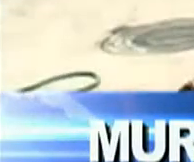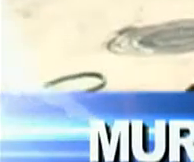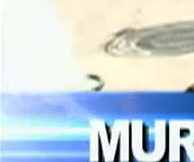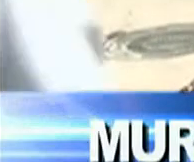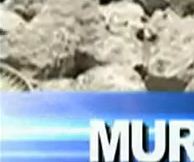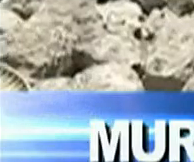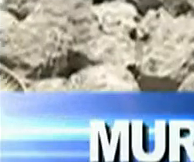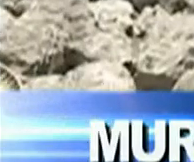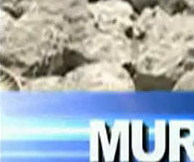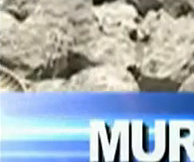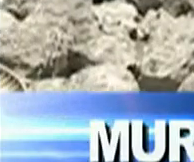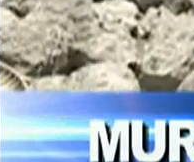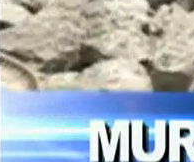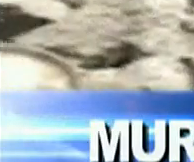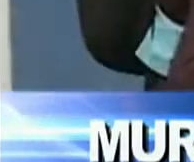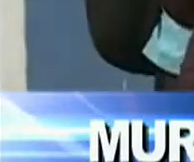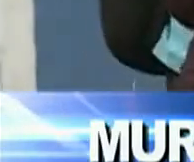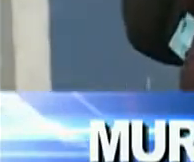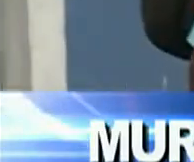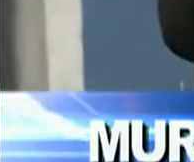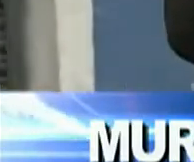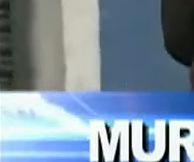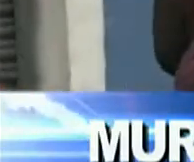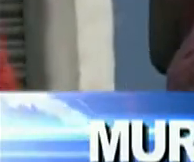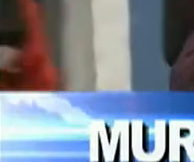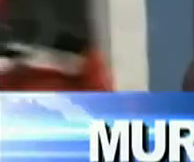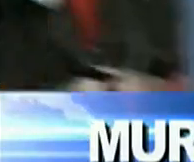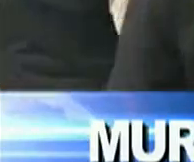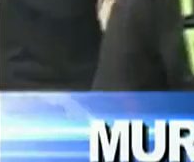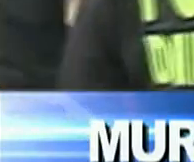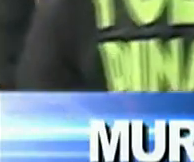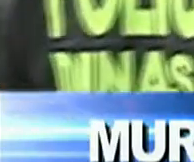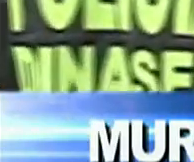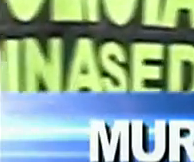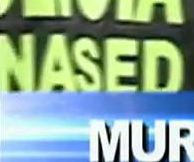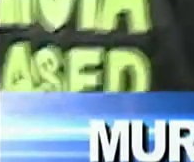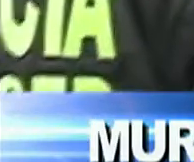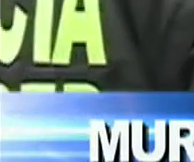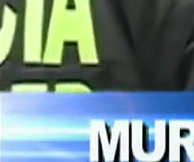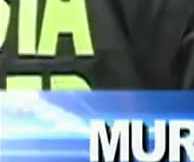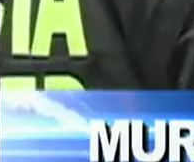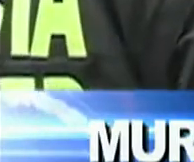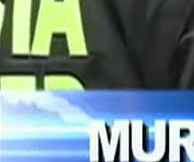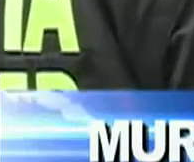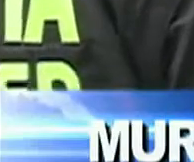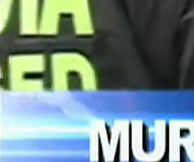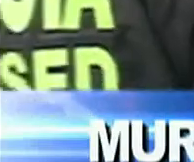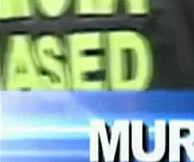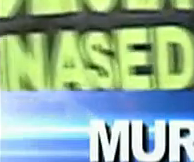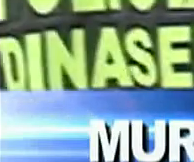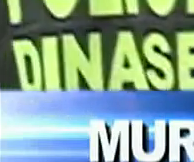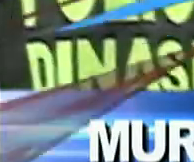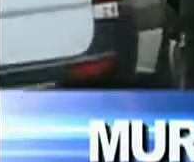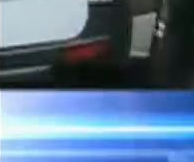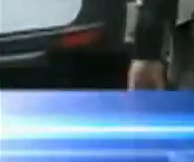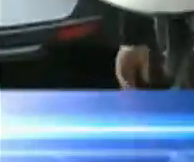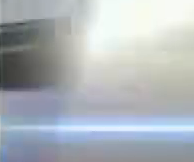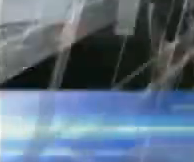ducto. Cuando lo sacaron los bomberos, ya había perdido la vida.